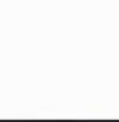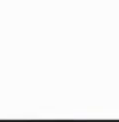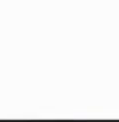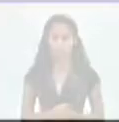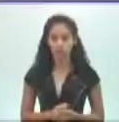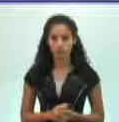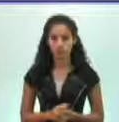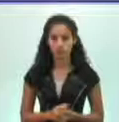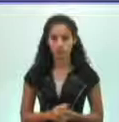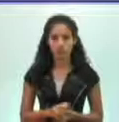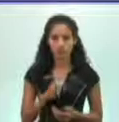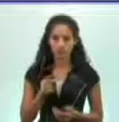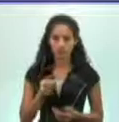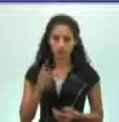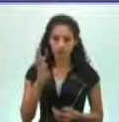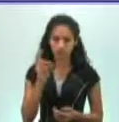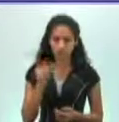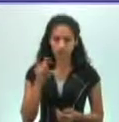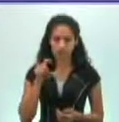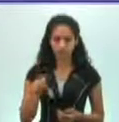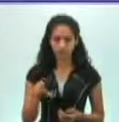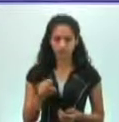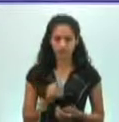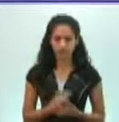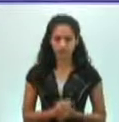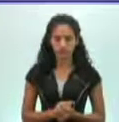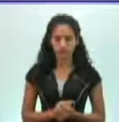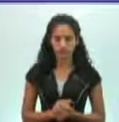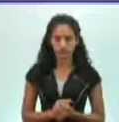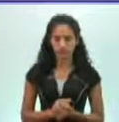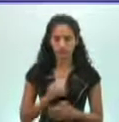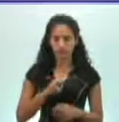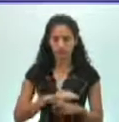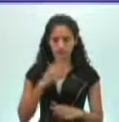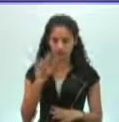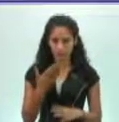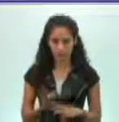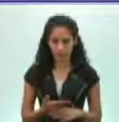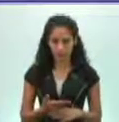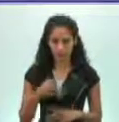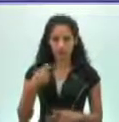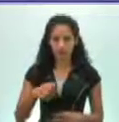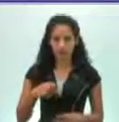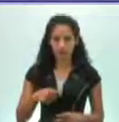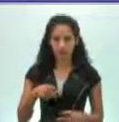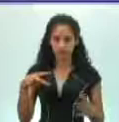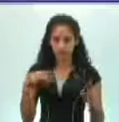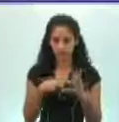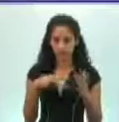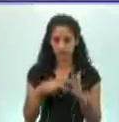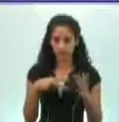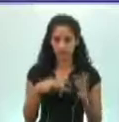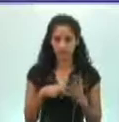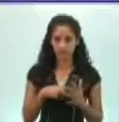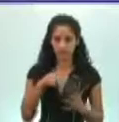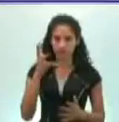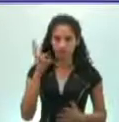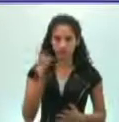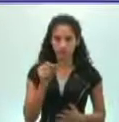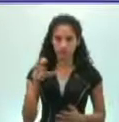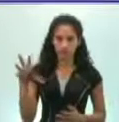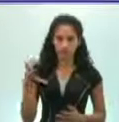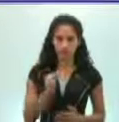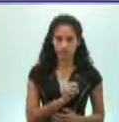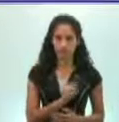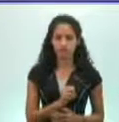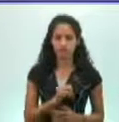Y este es el resultado que debes haber obtenido. Y posteriormente debemos dividir entre la cantidad total